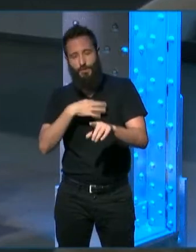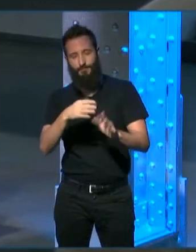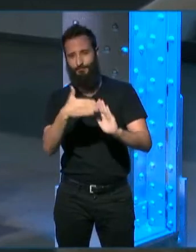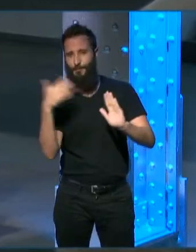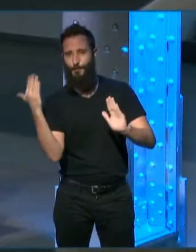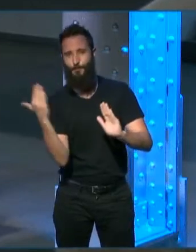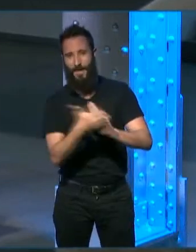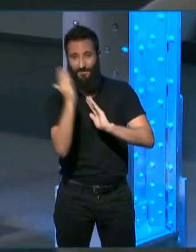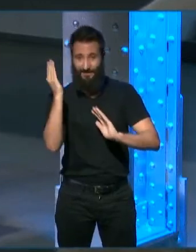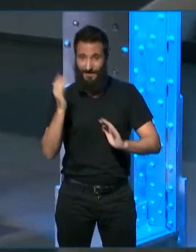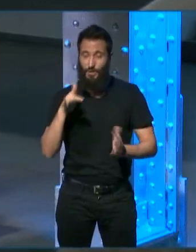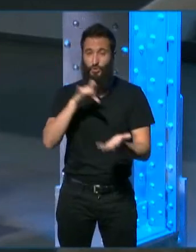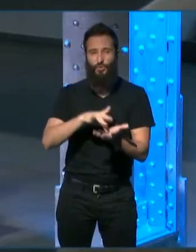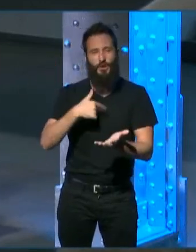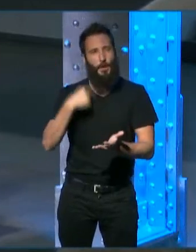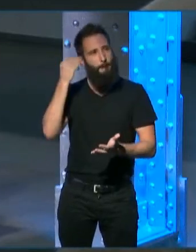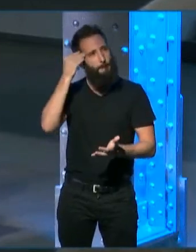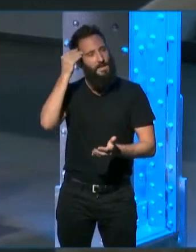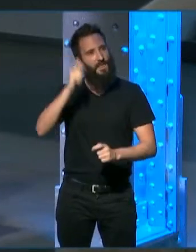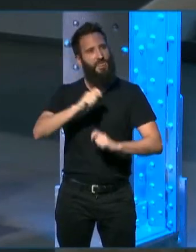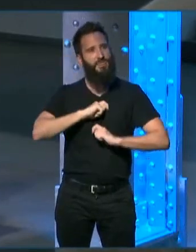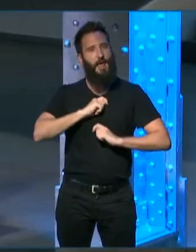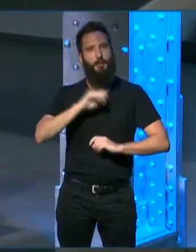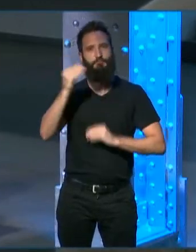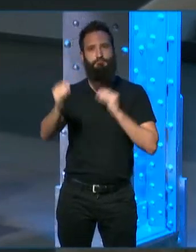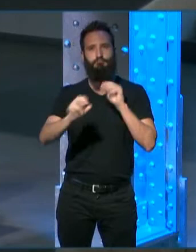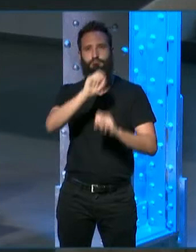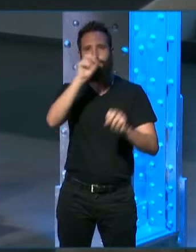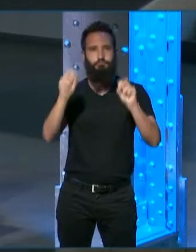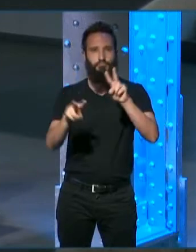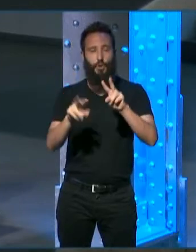produce cierta inquietud, por no decir miedo, insisto, es que